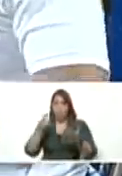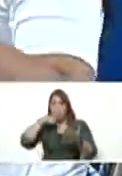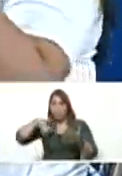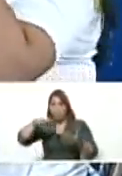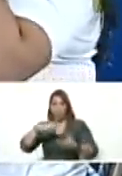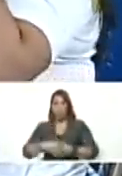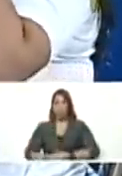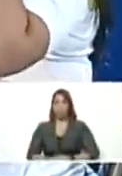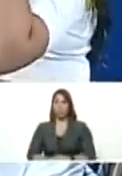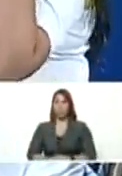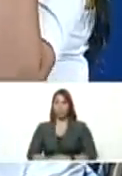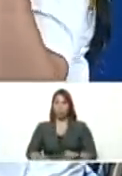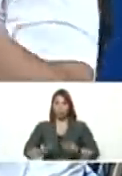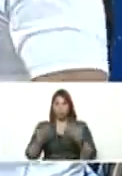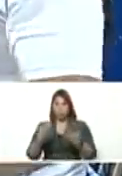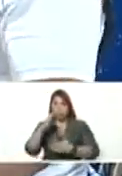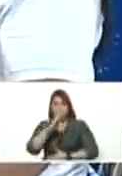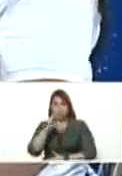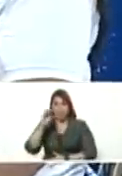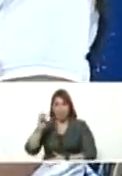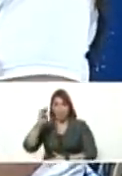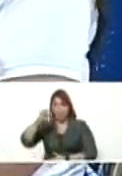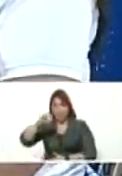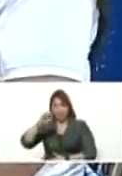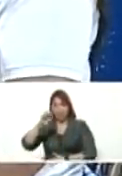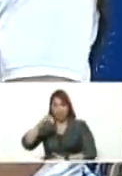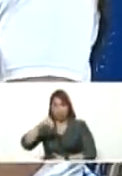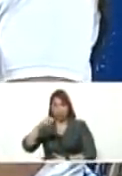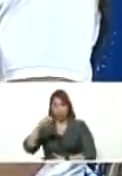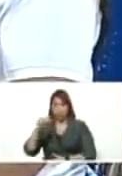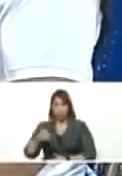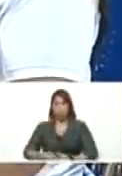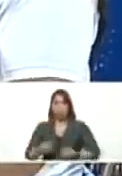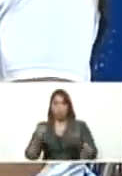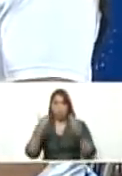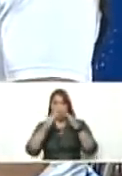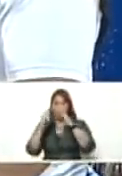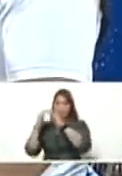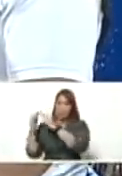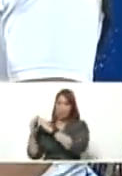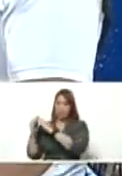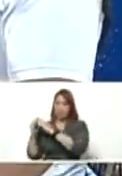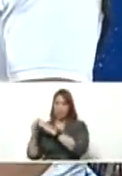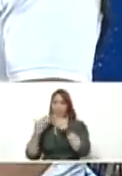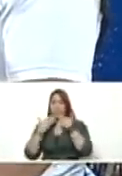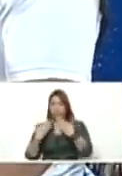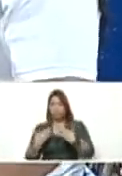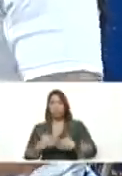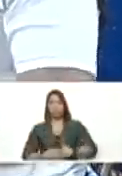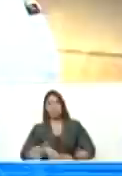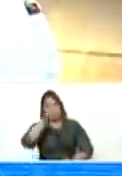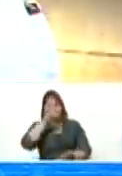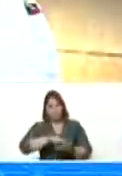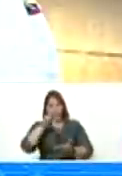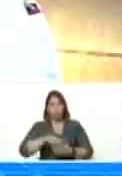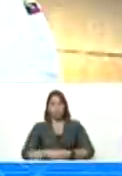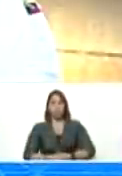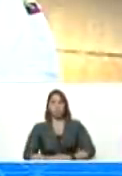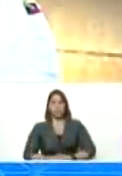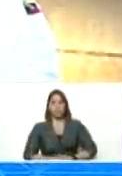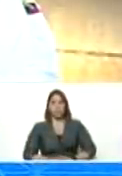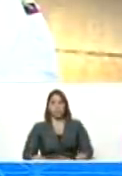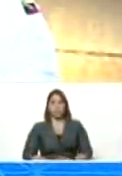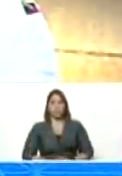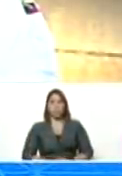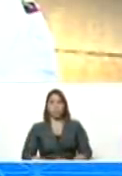pueblo cemento, para darle al pueblo su vivienda. Gracias, mi presidente. Un placer,